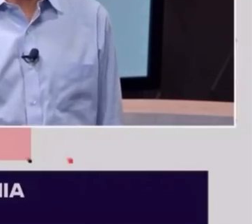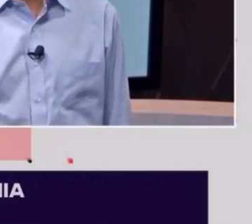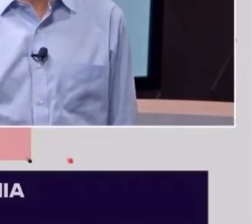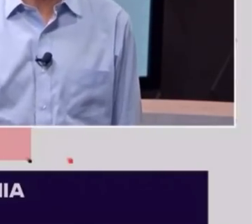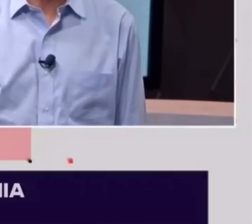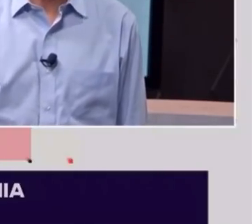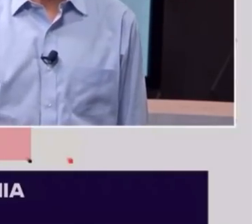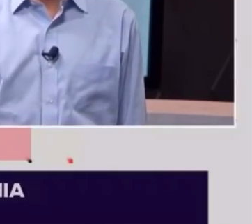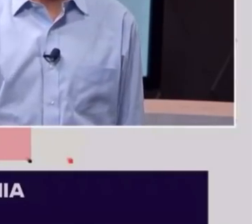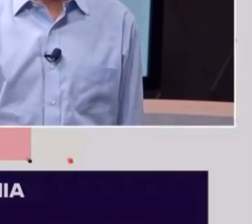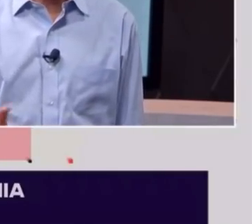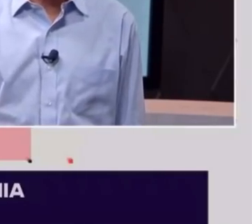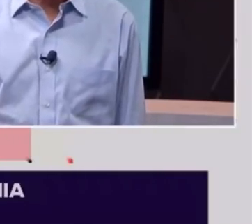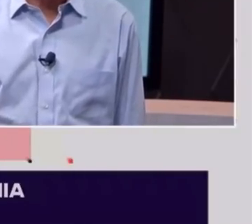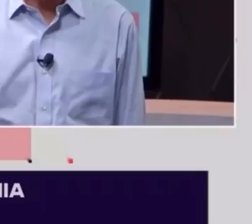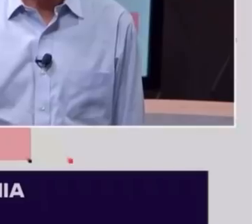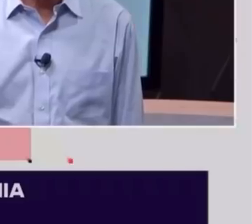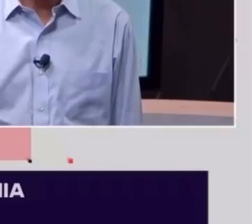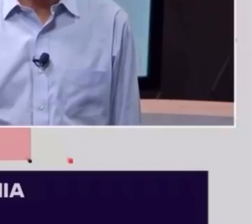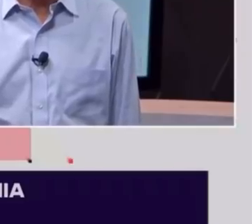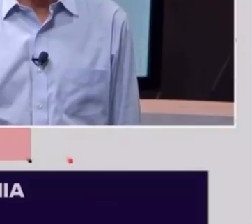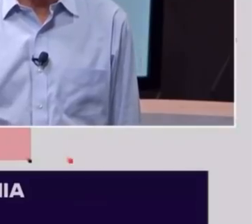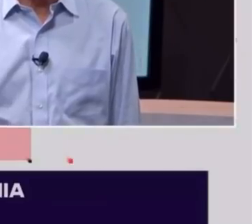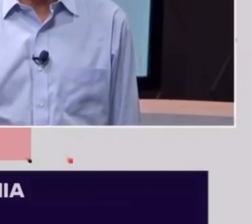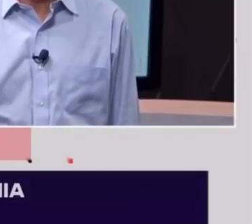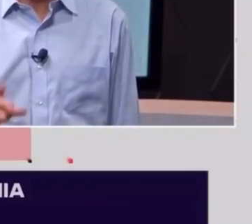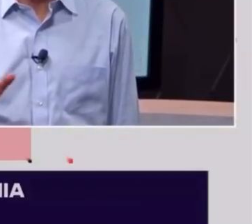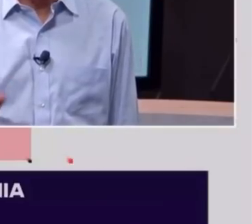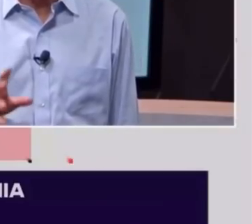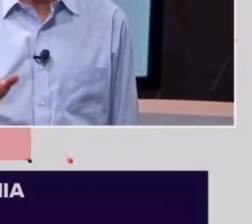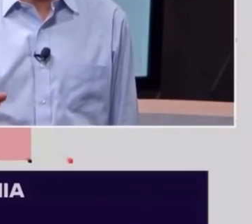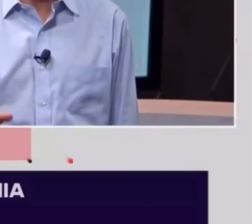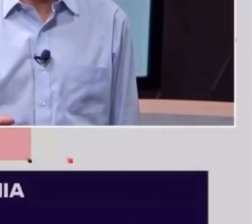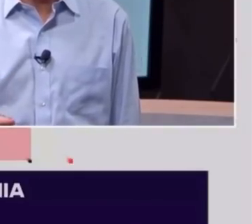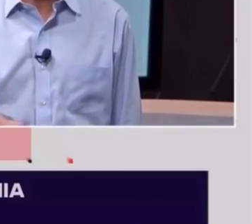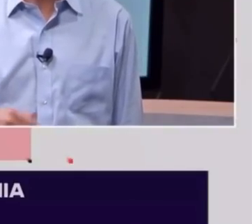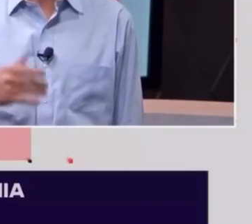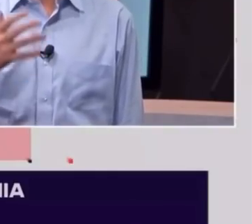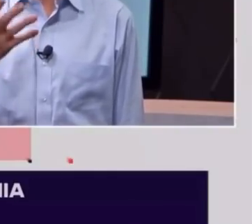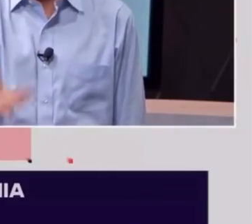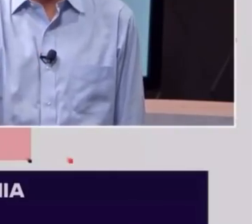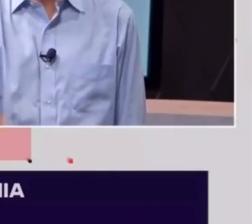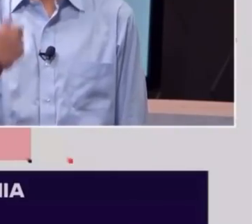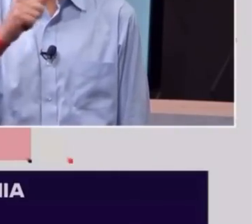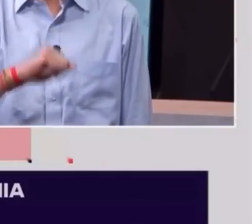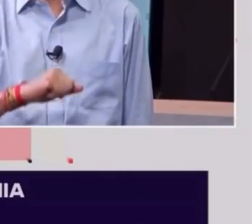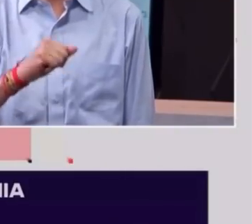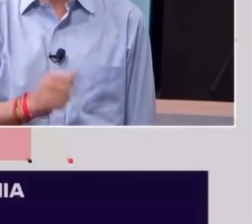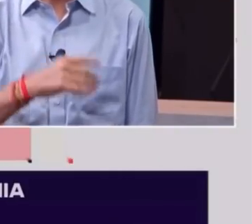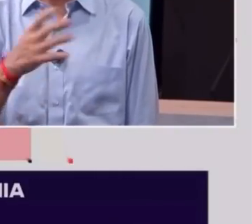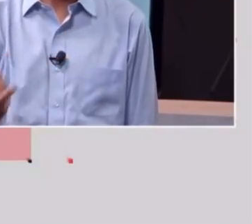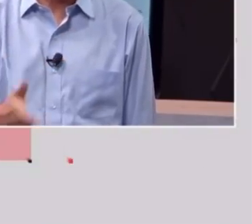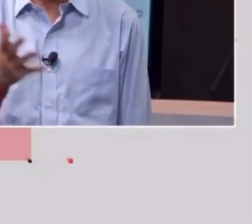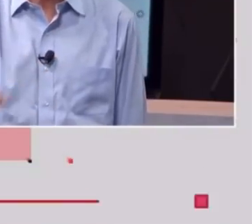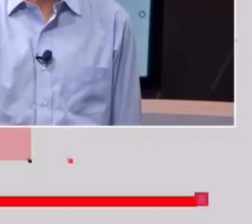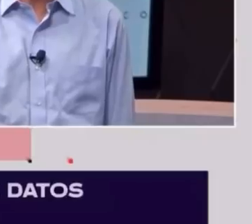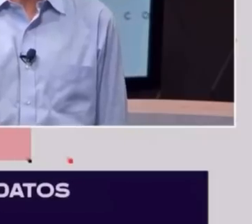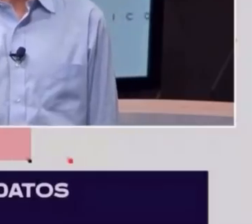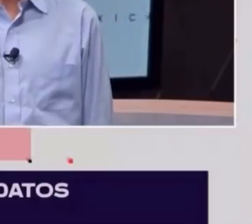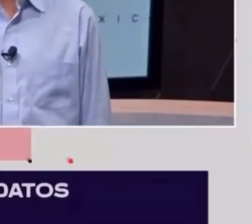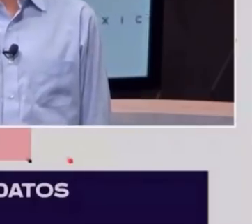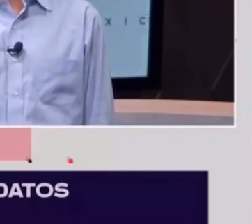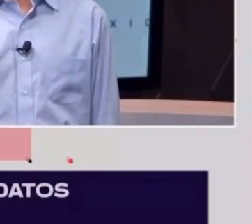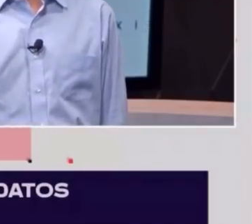por principio, ¿es un esquema similar al de otros países? ¿Otros países hicieron lo mismo o nosotros hicimos lo que otros países? En fin, no